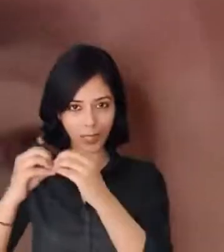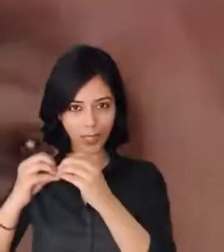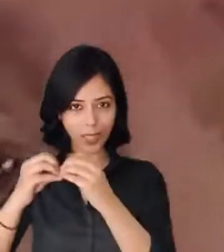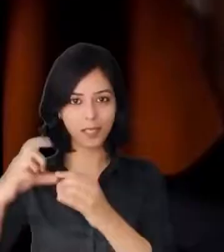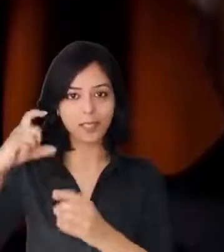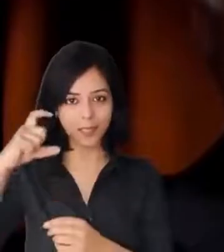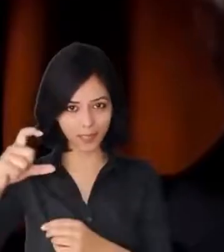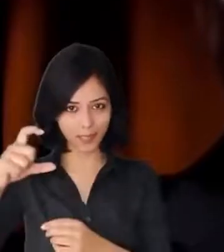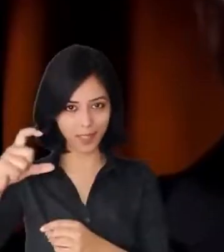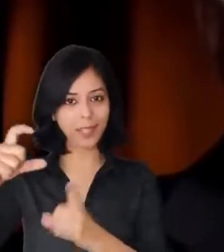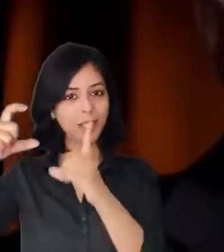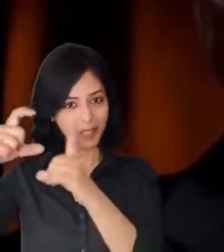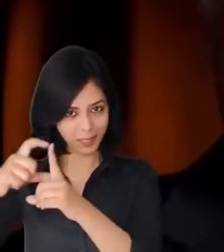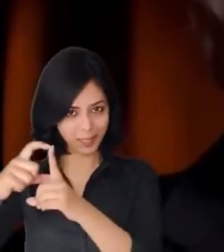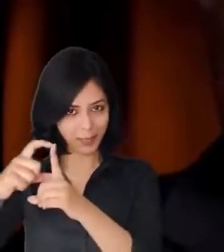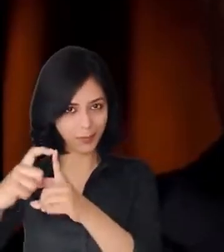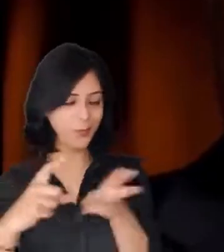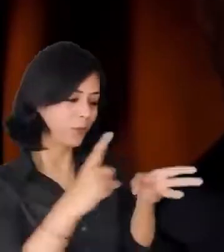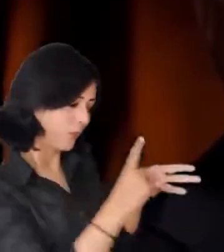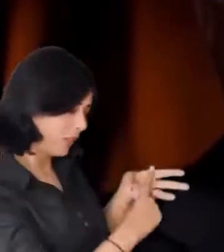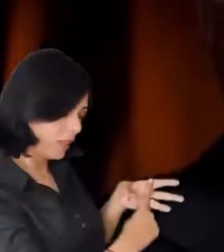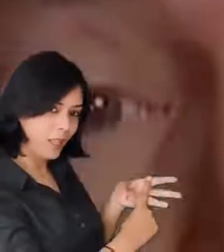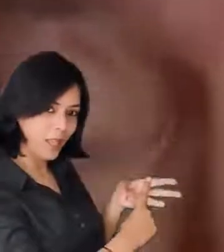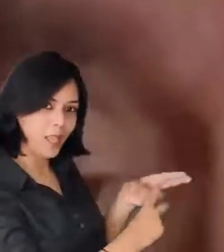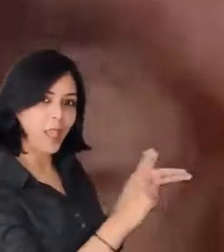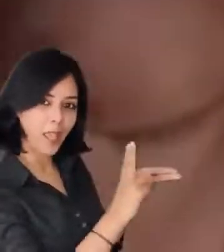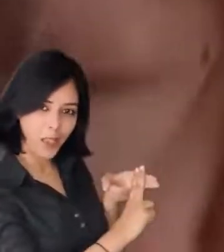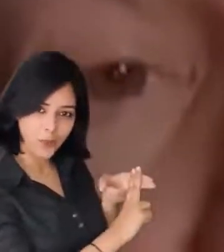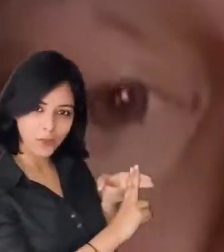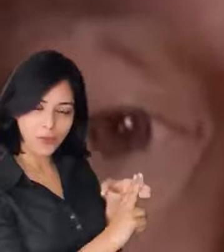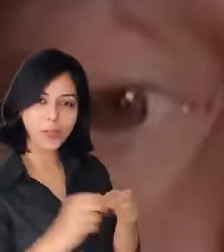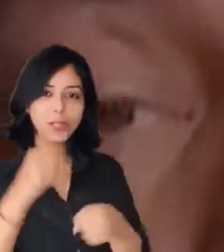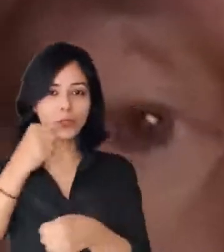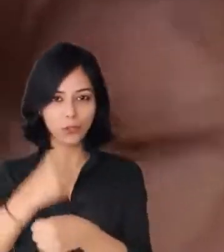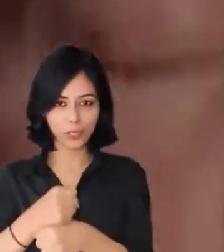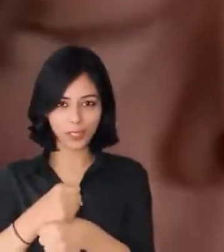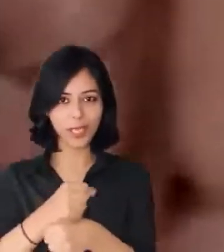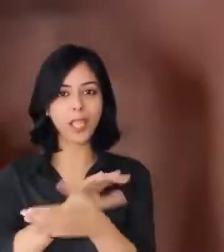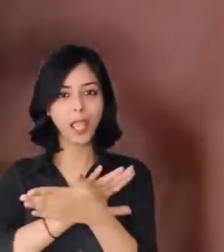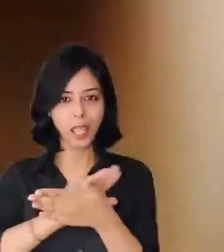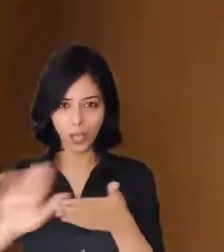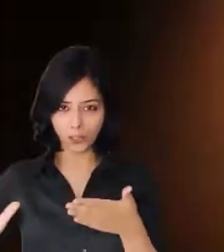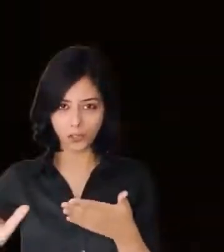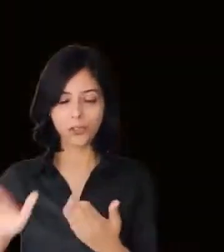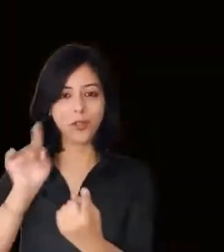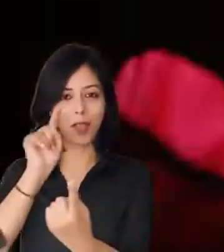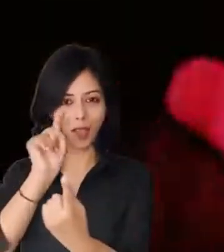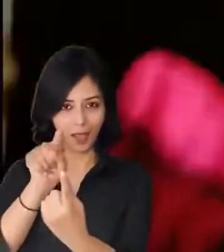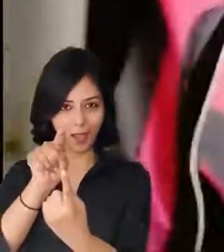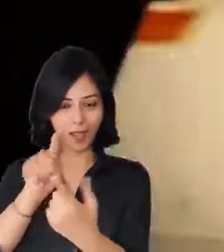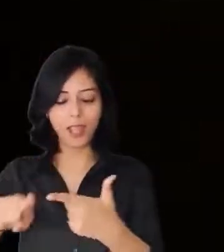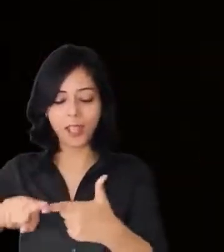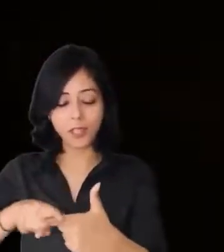algo en su habitación, con la puerta cerrada, no lo molestaban porque sabían que él siempre se enfurecía. La